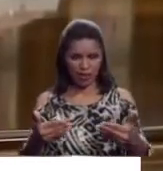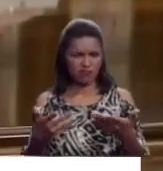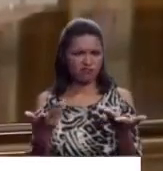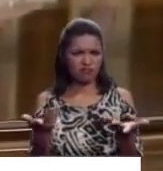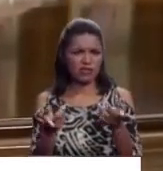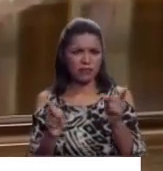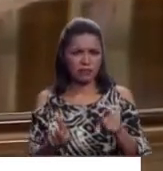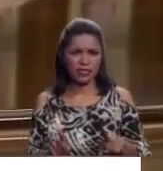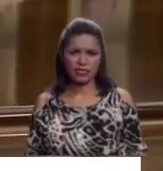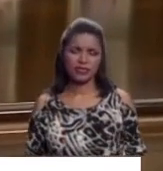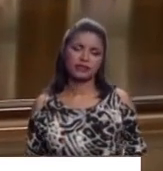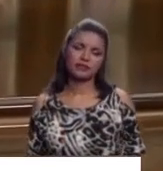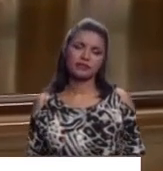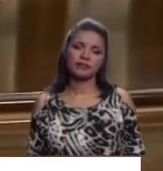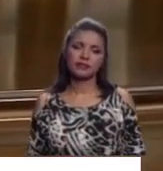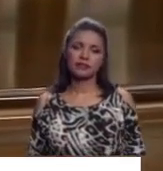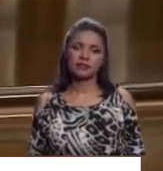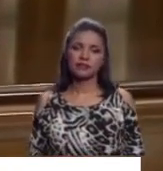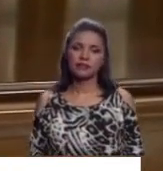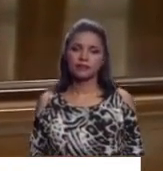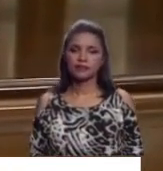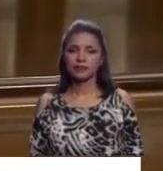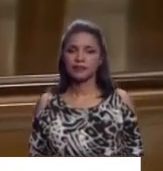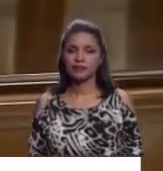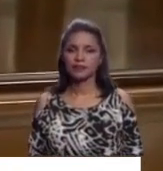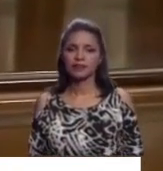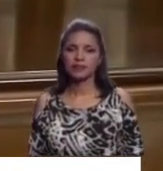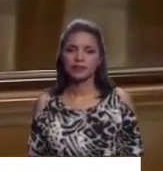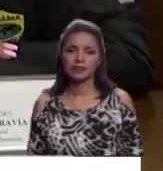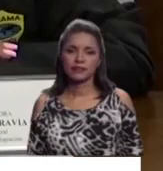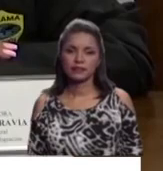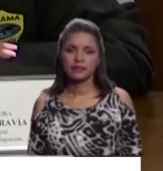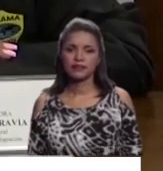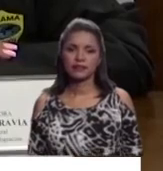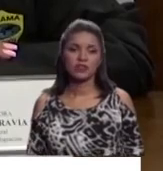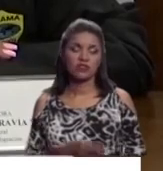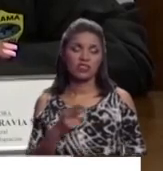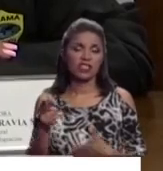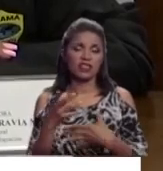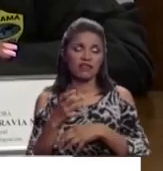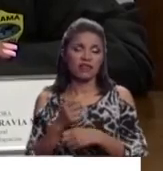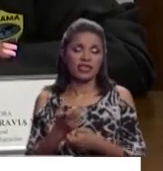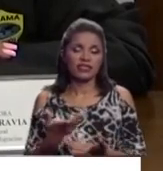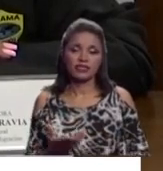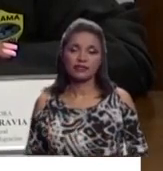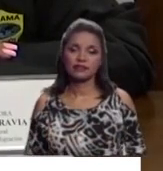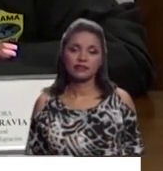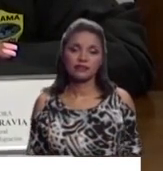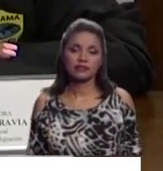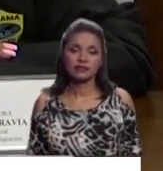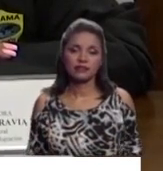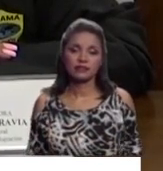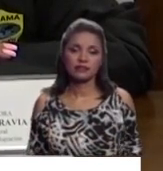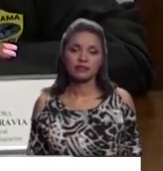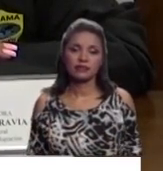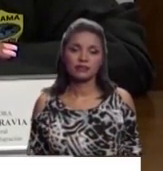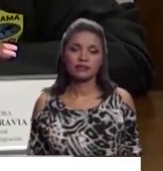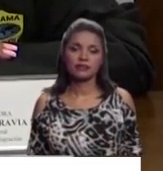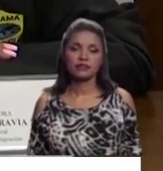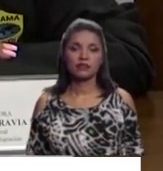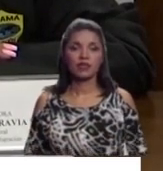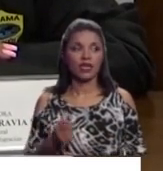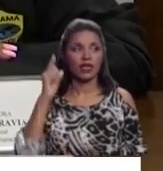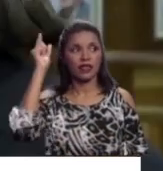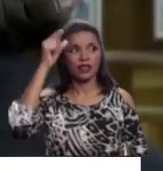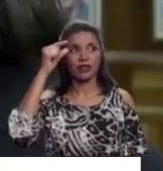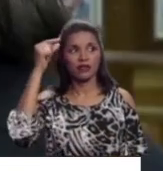da Panamá frente a esta amenaza que están haciendo los empresarios ticos y que, vale aclarar, no es del gobierno de Costa Rica? Es correcto, no, efectivamente